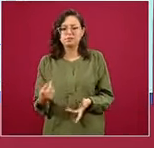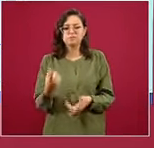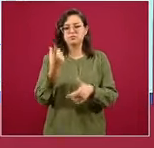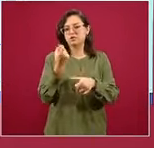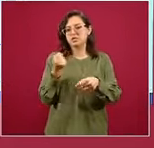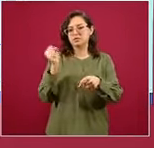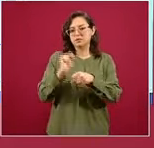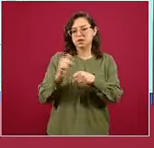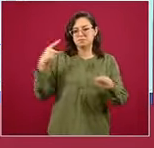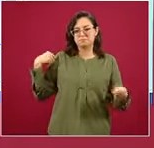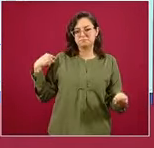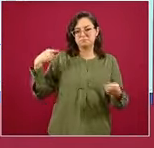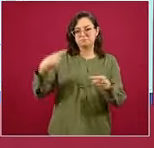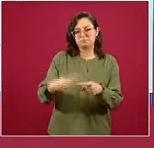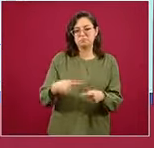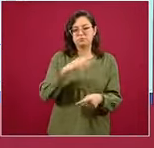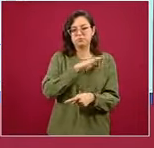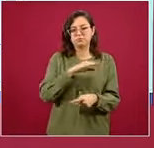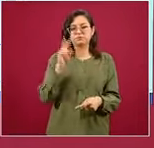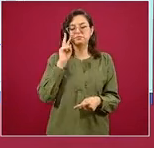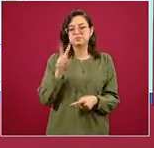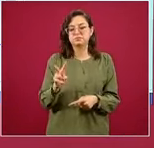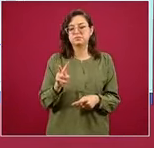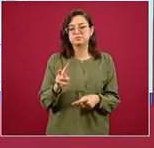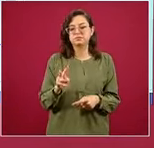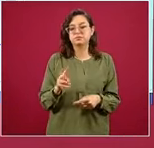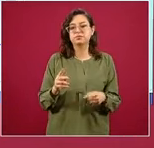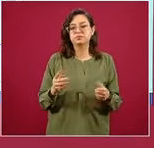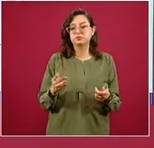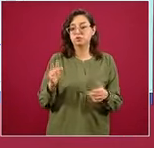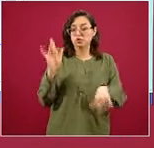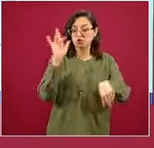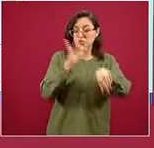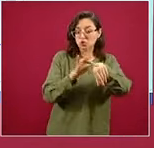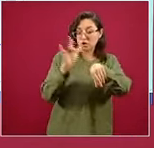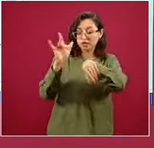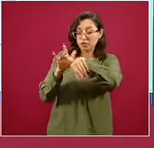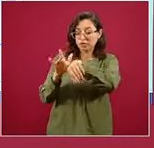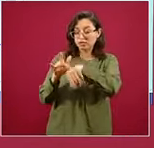presentando. Y si tocamos las barras con el cursor,